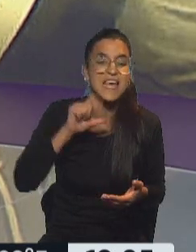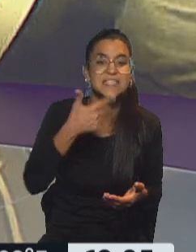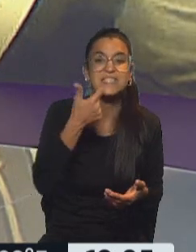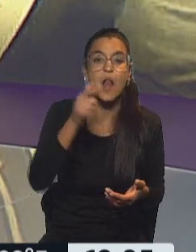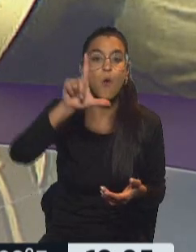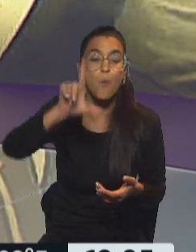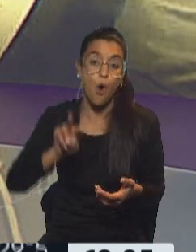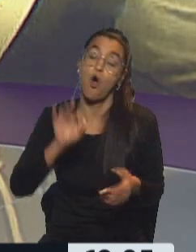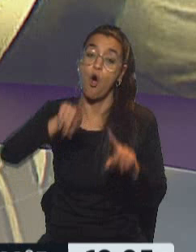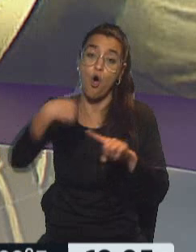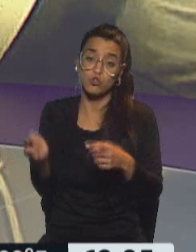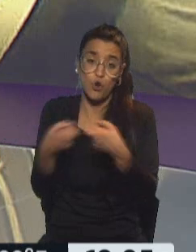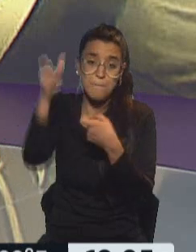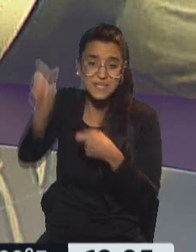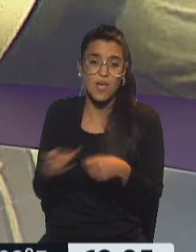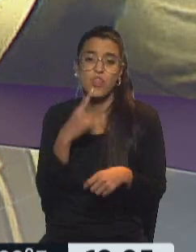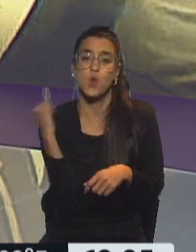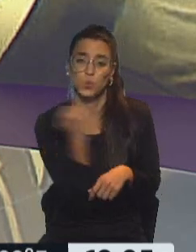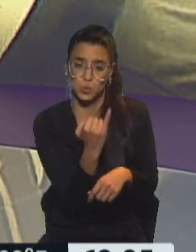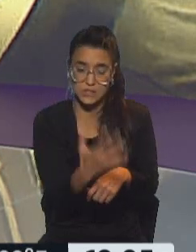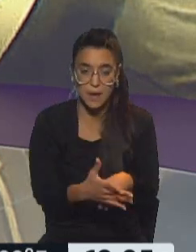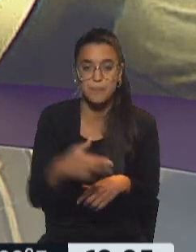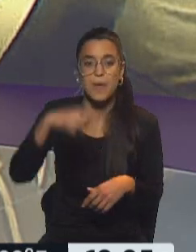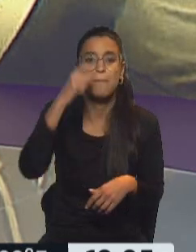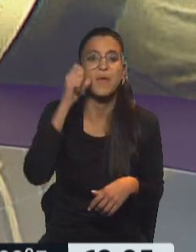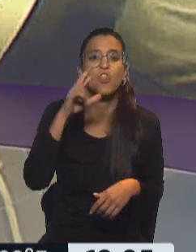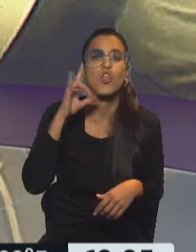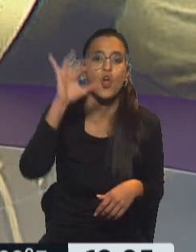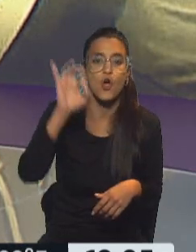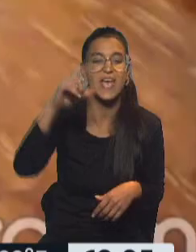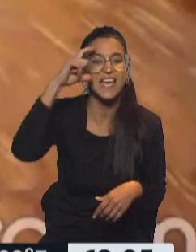de otro empresario denunciante, en este caso Pedro Echeves.